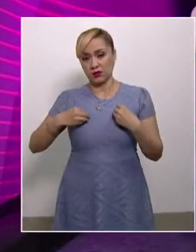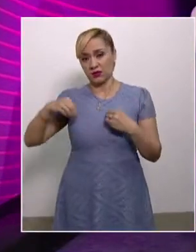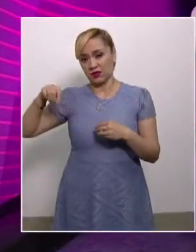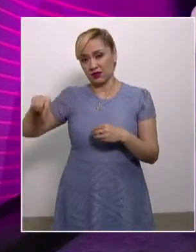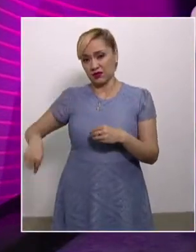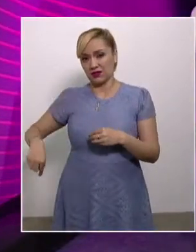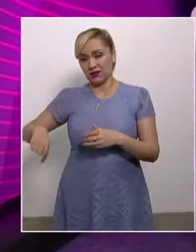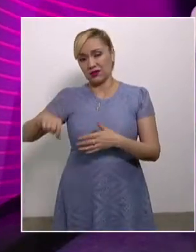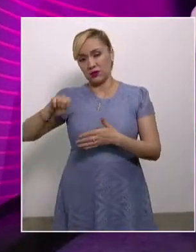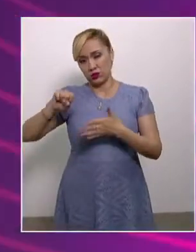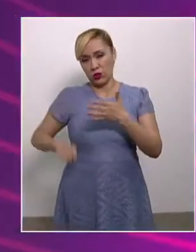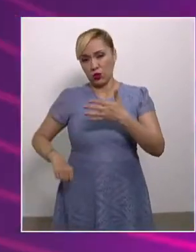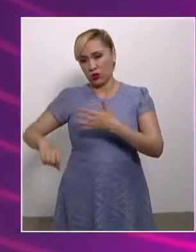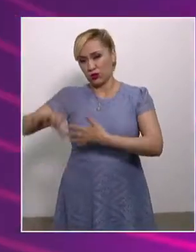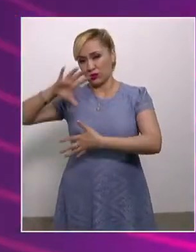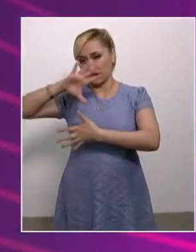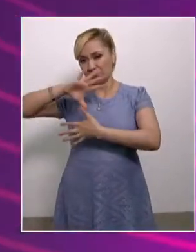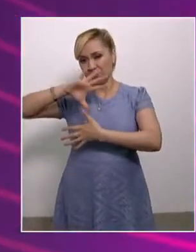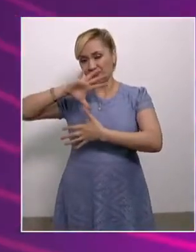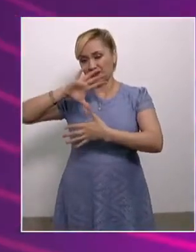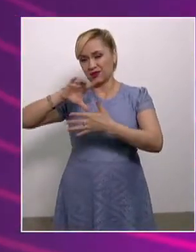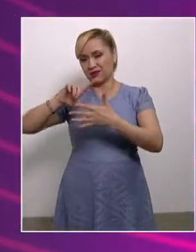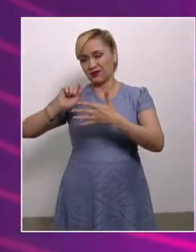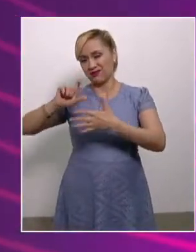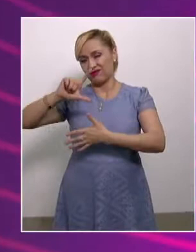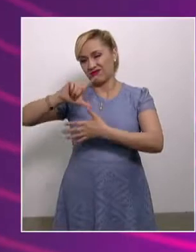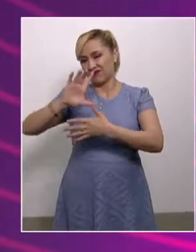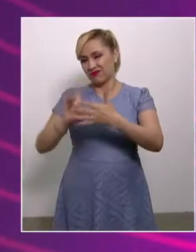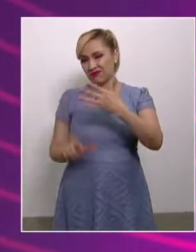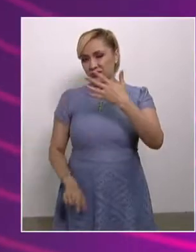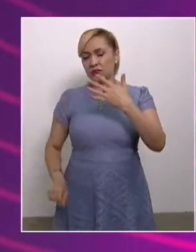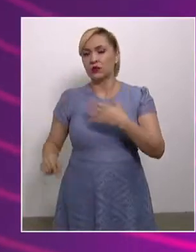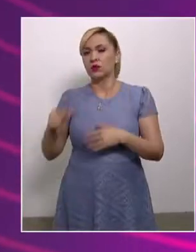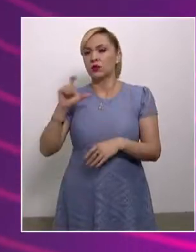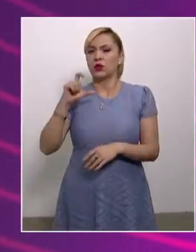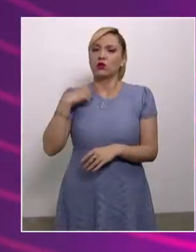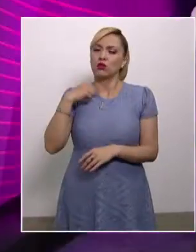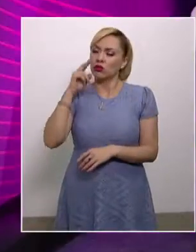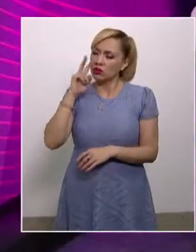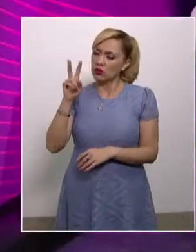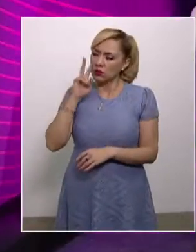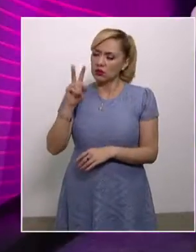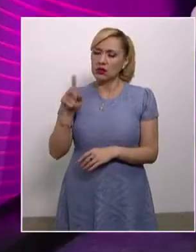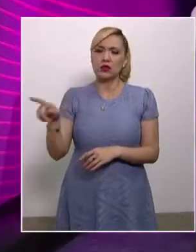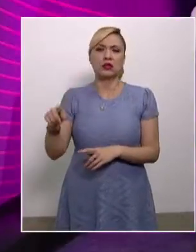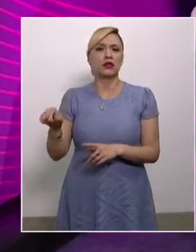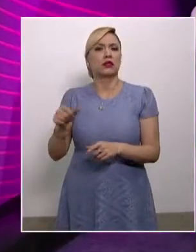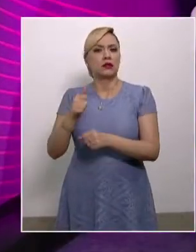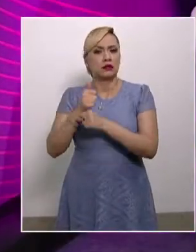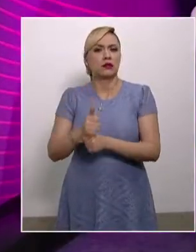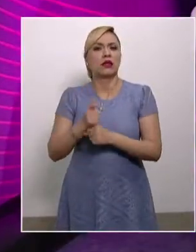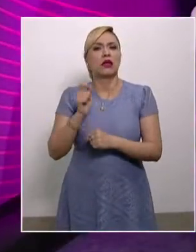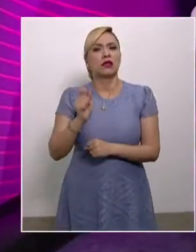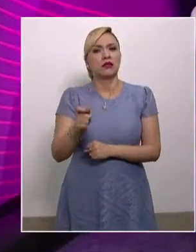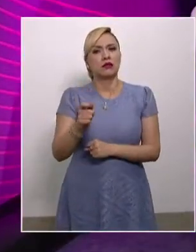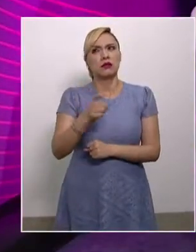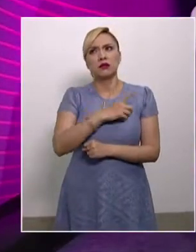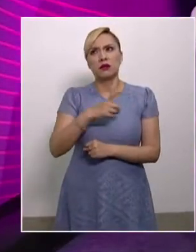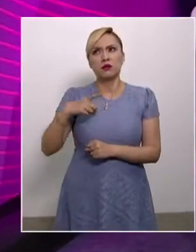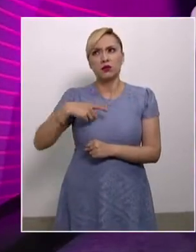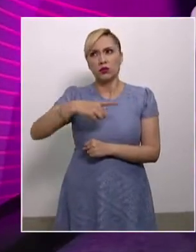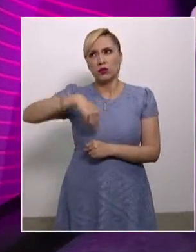me parece fundamental y casi siempre lo menciono cuando doy charlas o todo esto sobre el tema, es imaginarnos a una